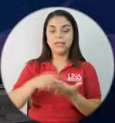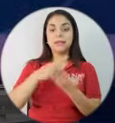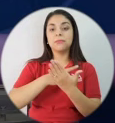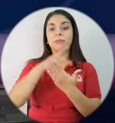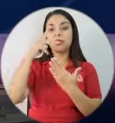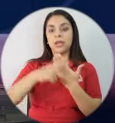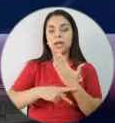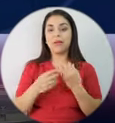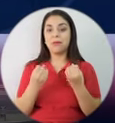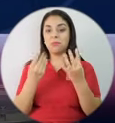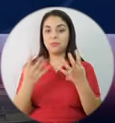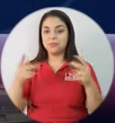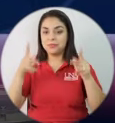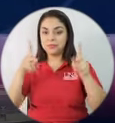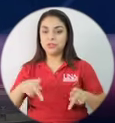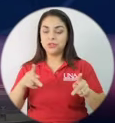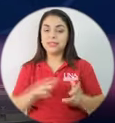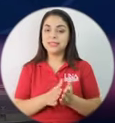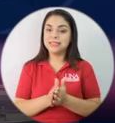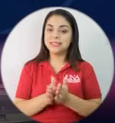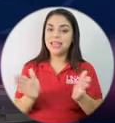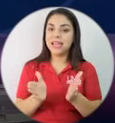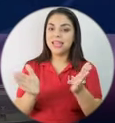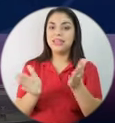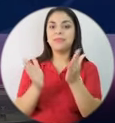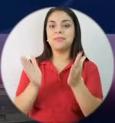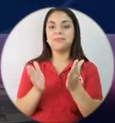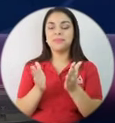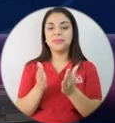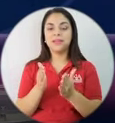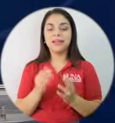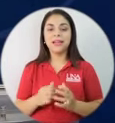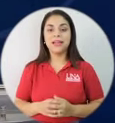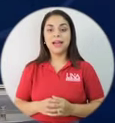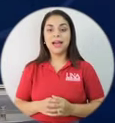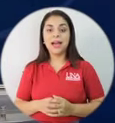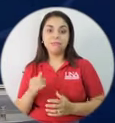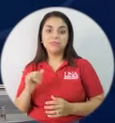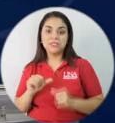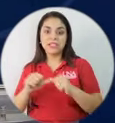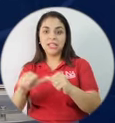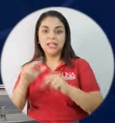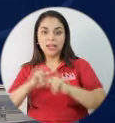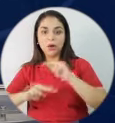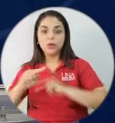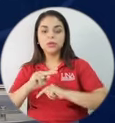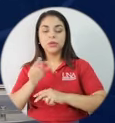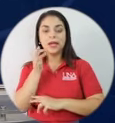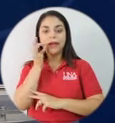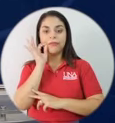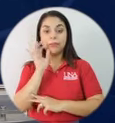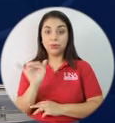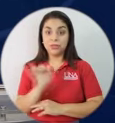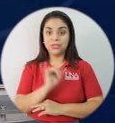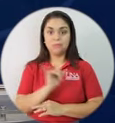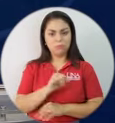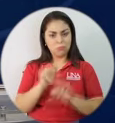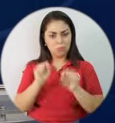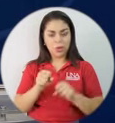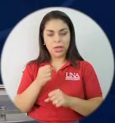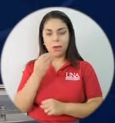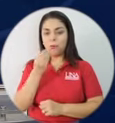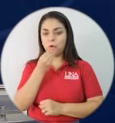programa pues muchas personas se animen no solo a incursionar en esta, ¿verdad?, en este negocio del café, sino que además